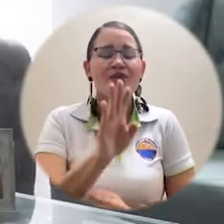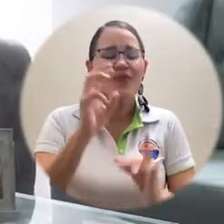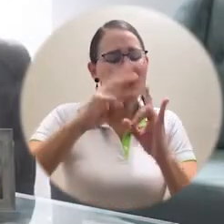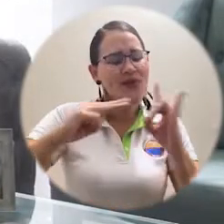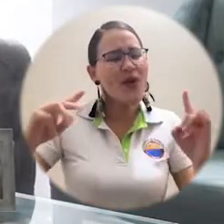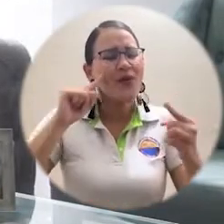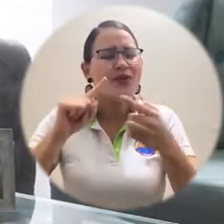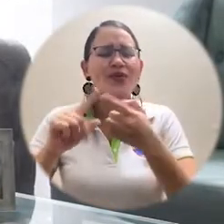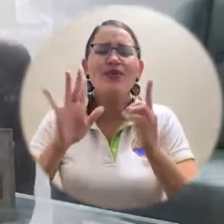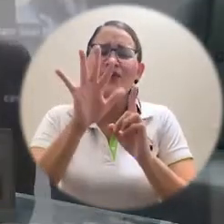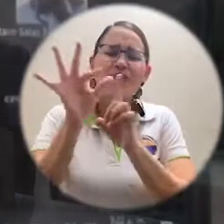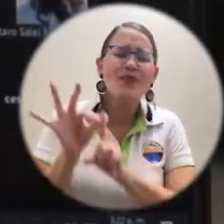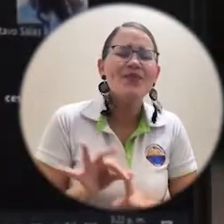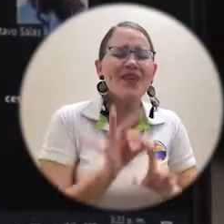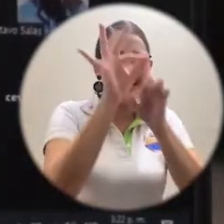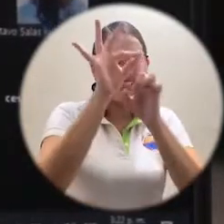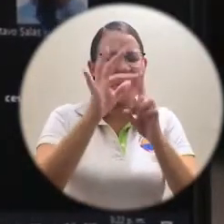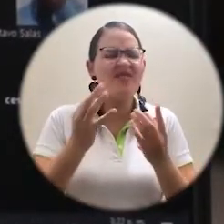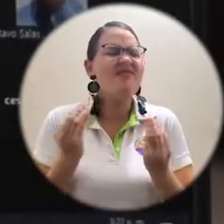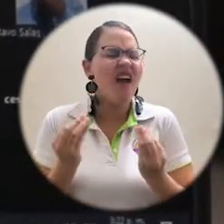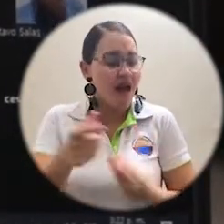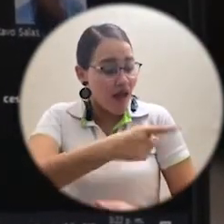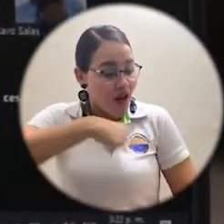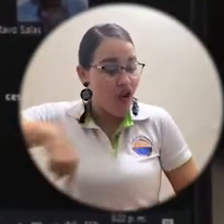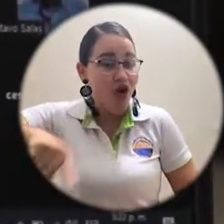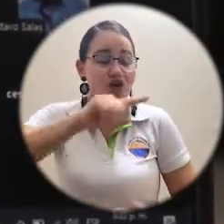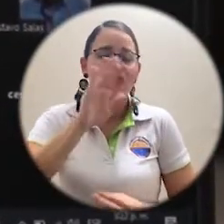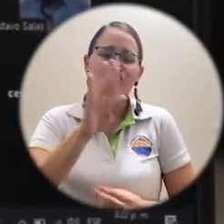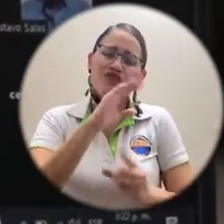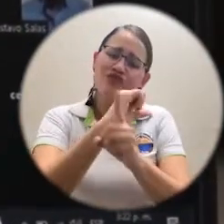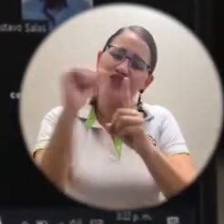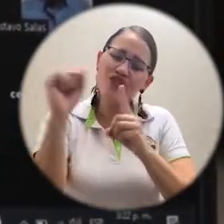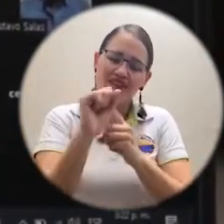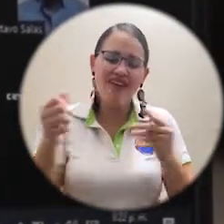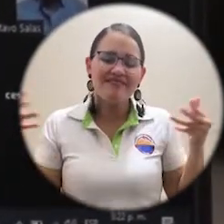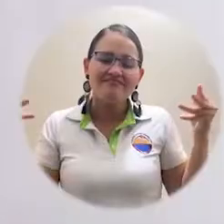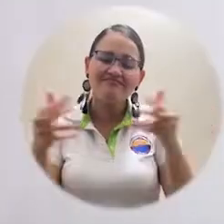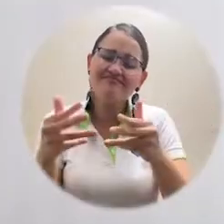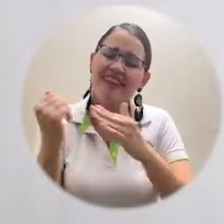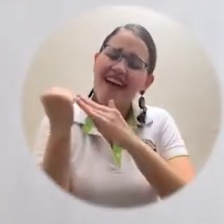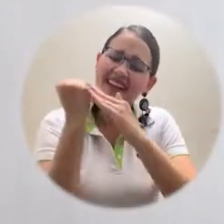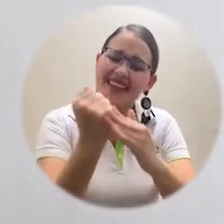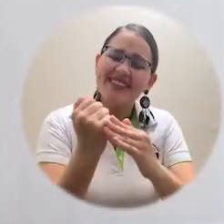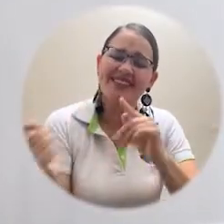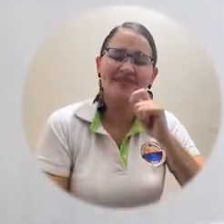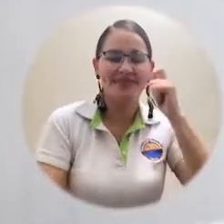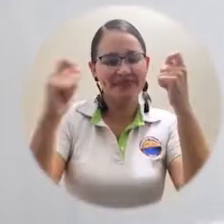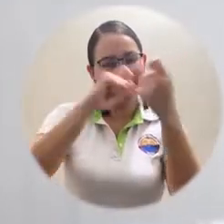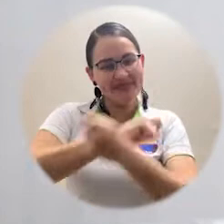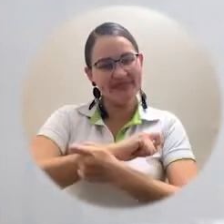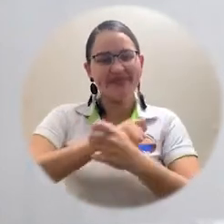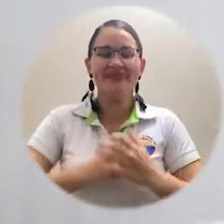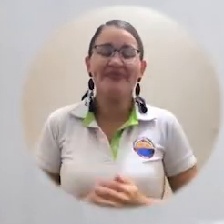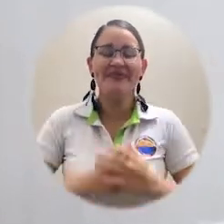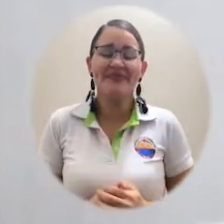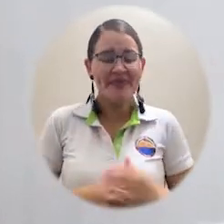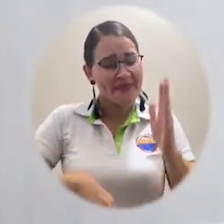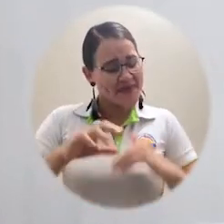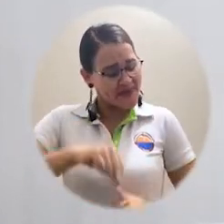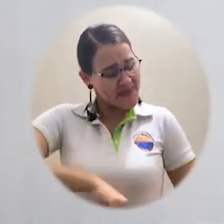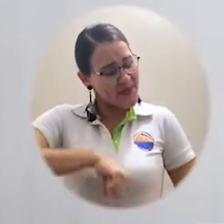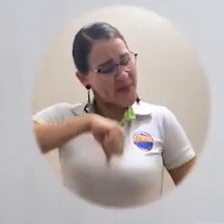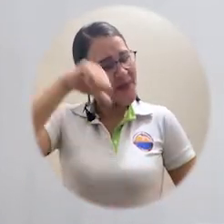especialistas que salgamos a la sociedad a cambiarla, a no estancarnos por cualquier cosa que suceda en el camino, sino a